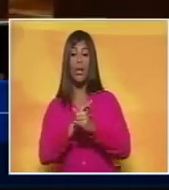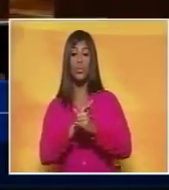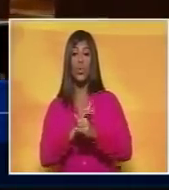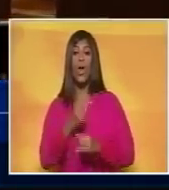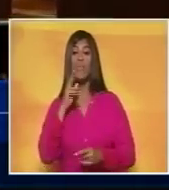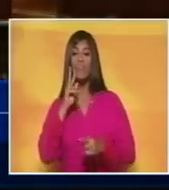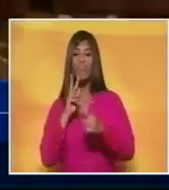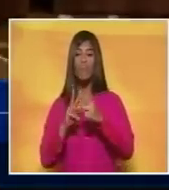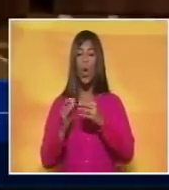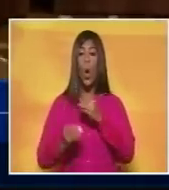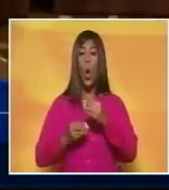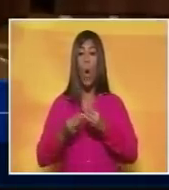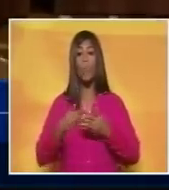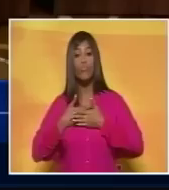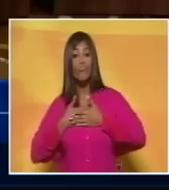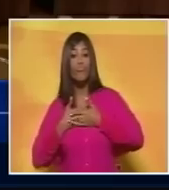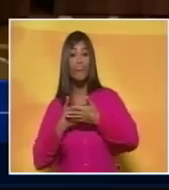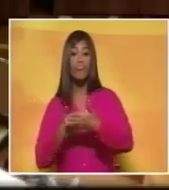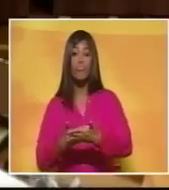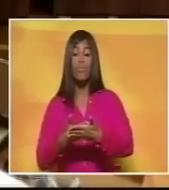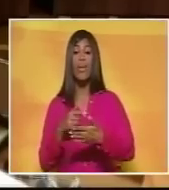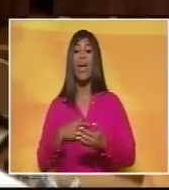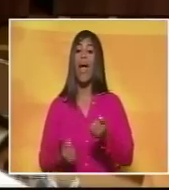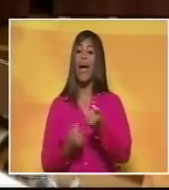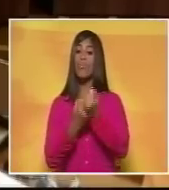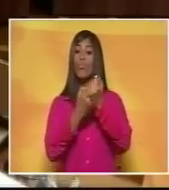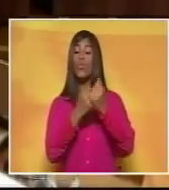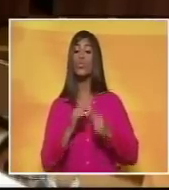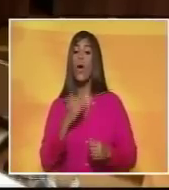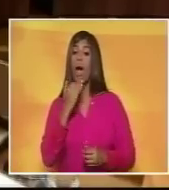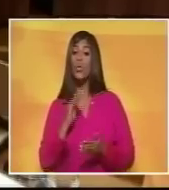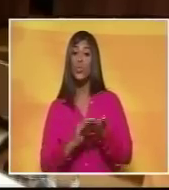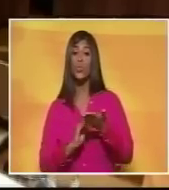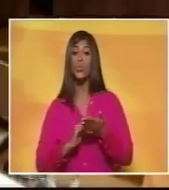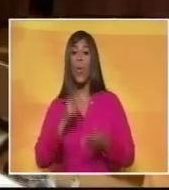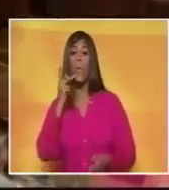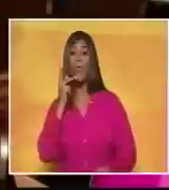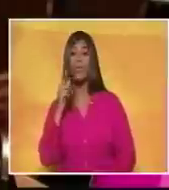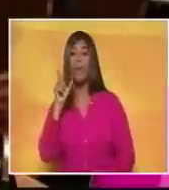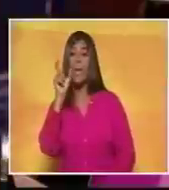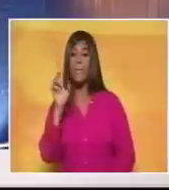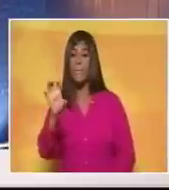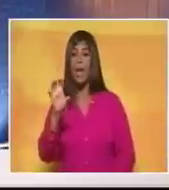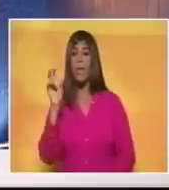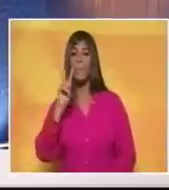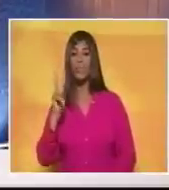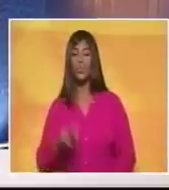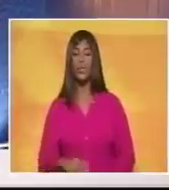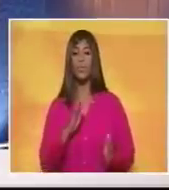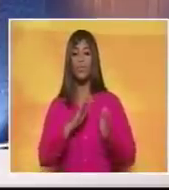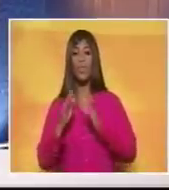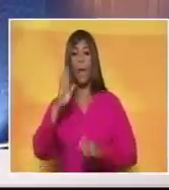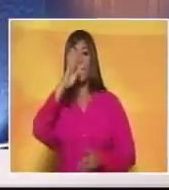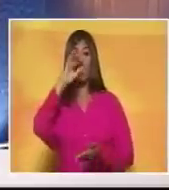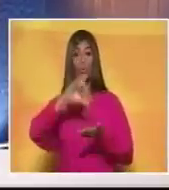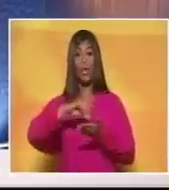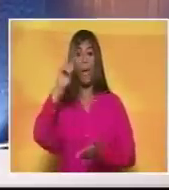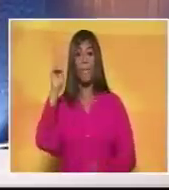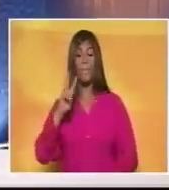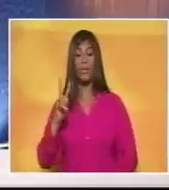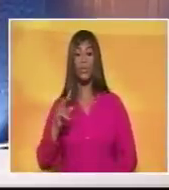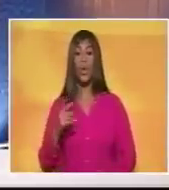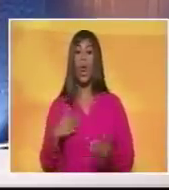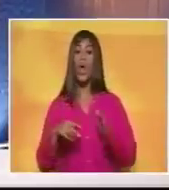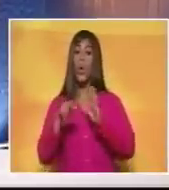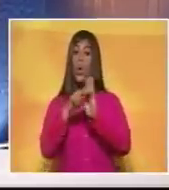con vista a contribuir para aportes de una solución política para Venezuela. El Banco Central de Venezuela